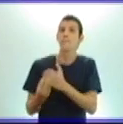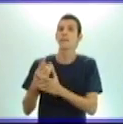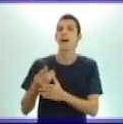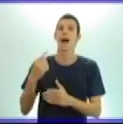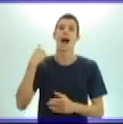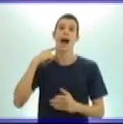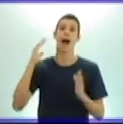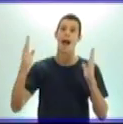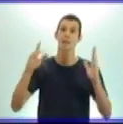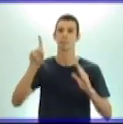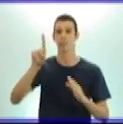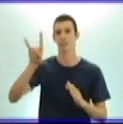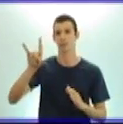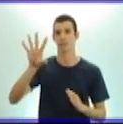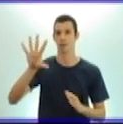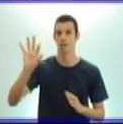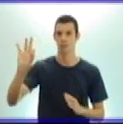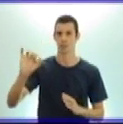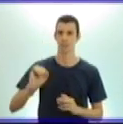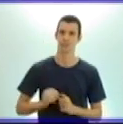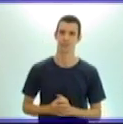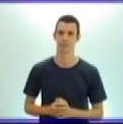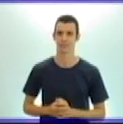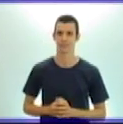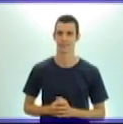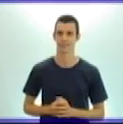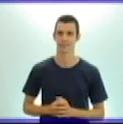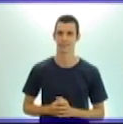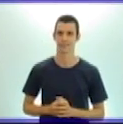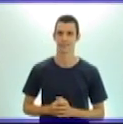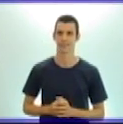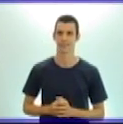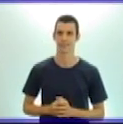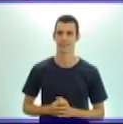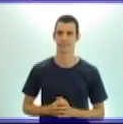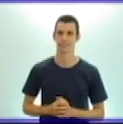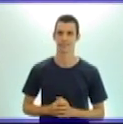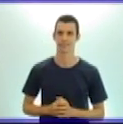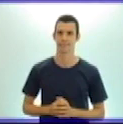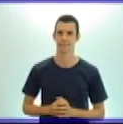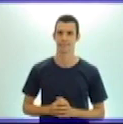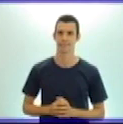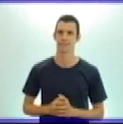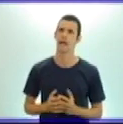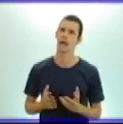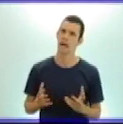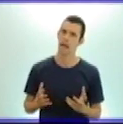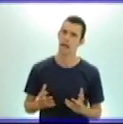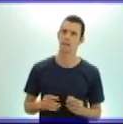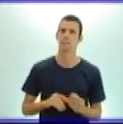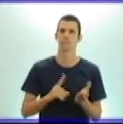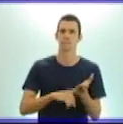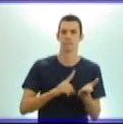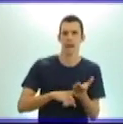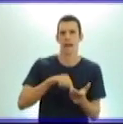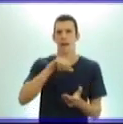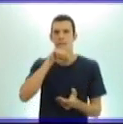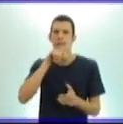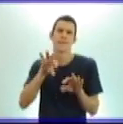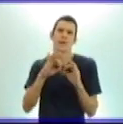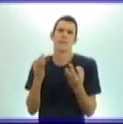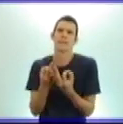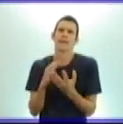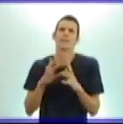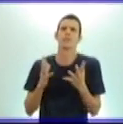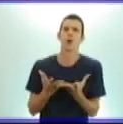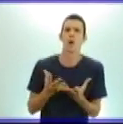1958. Pero, mamá, papá o familiares, ¿cómo ustedes